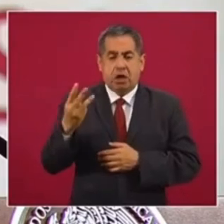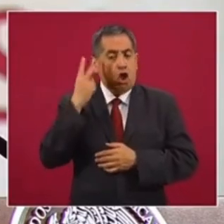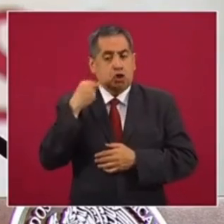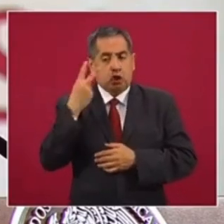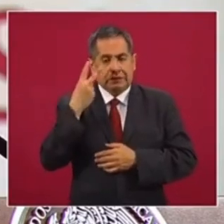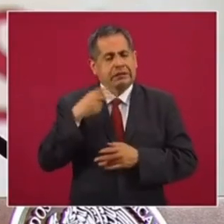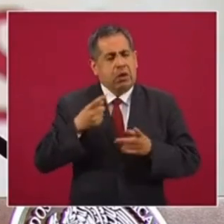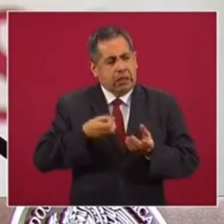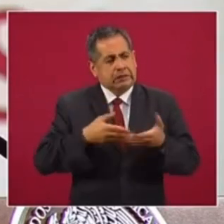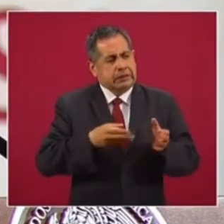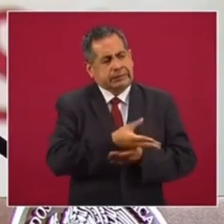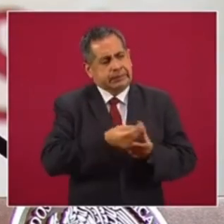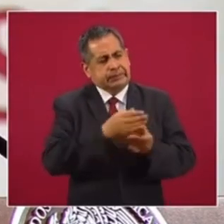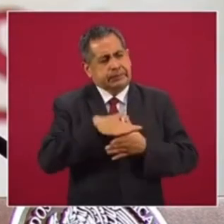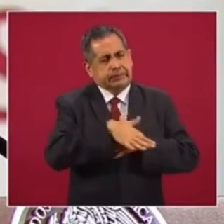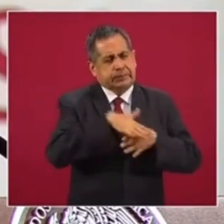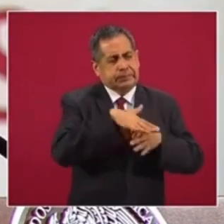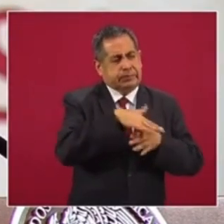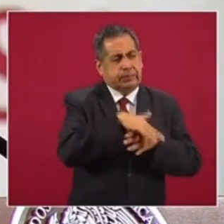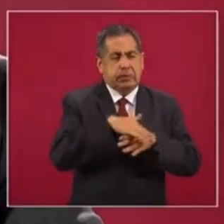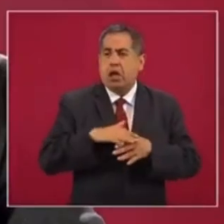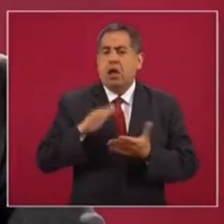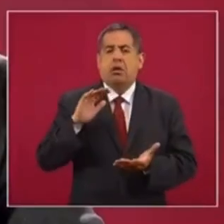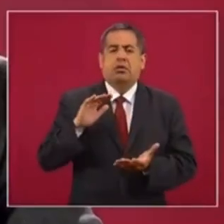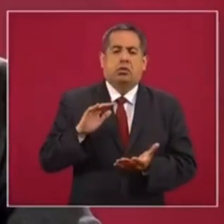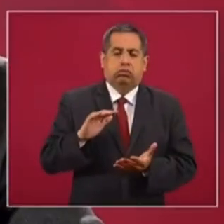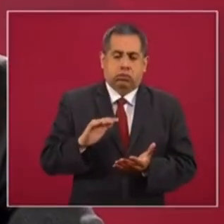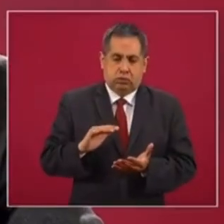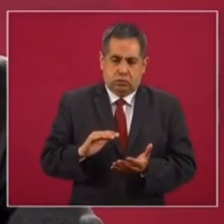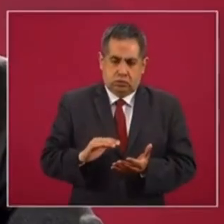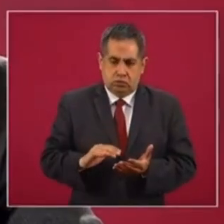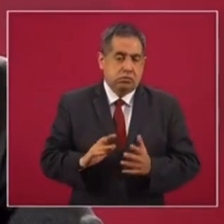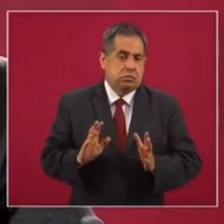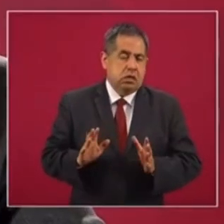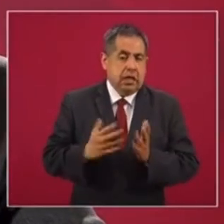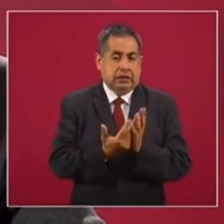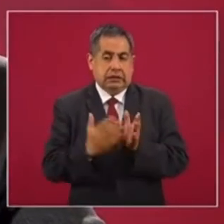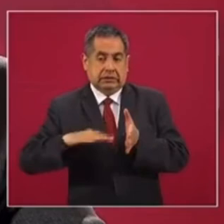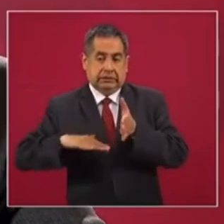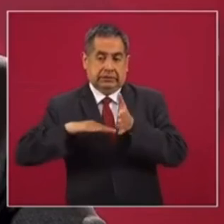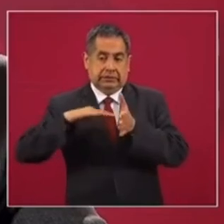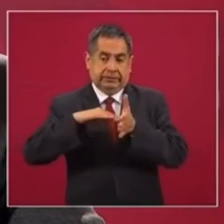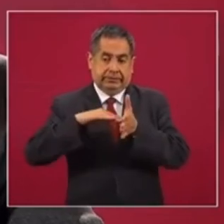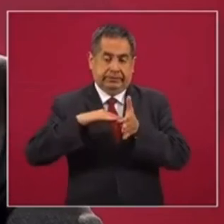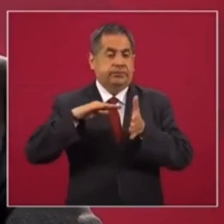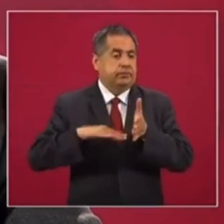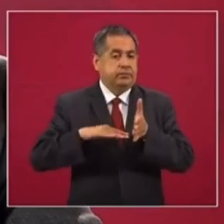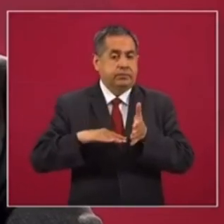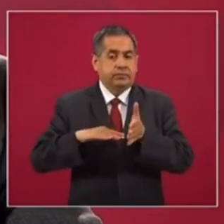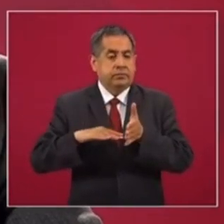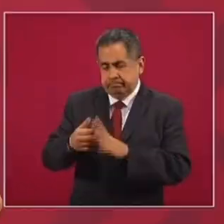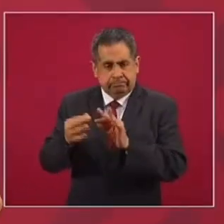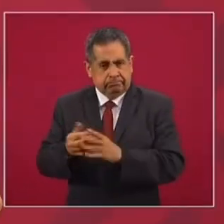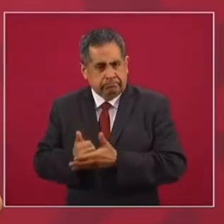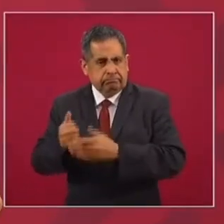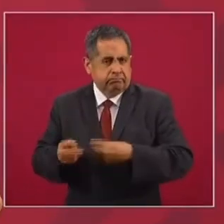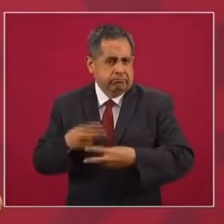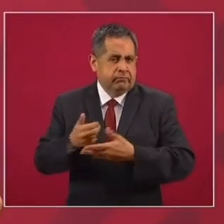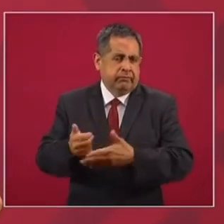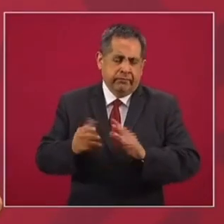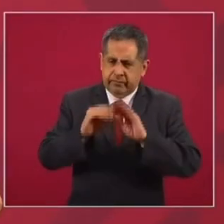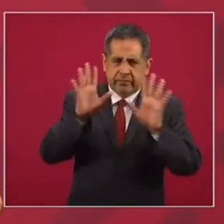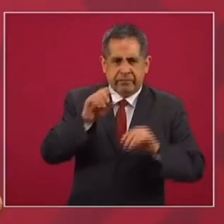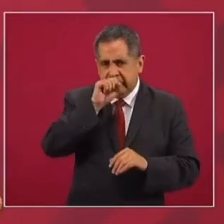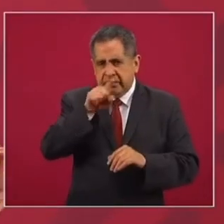horas. Y a partir de ahí empezó a reducir la precipitación, los escurrimientos a la presa. Desde luego